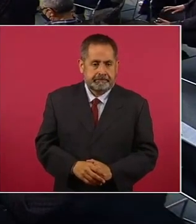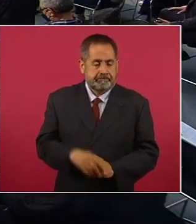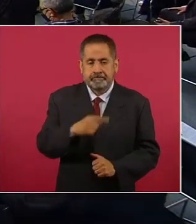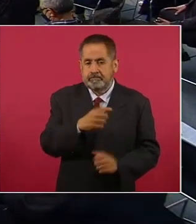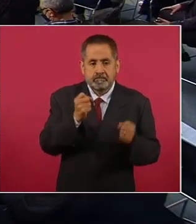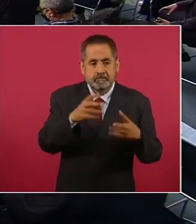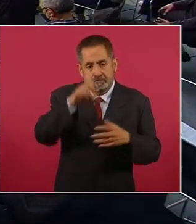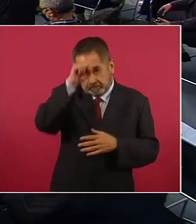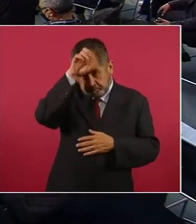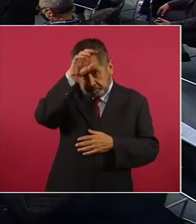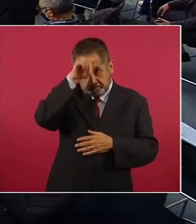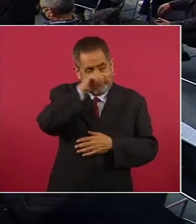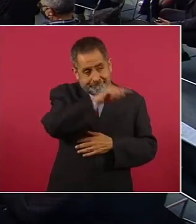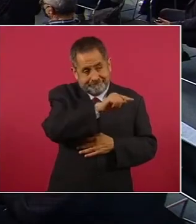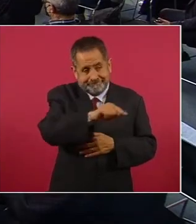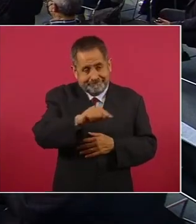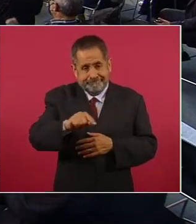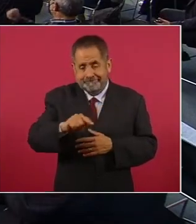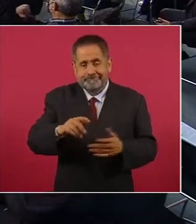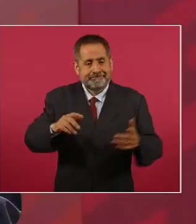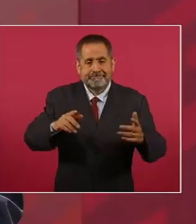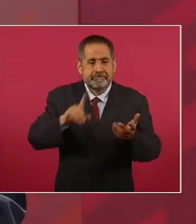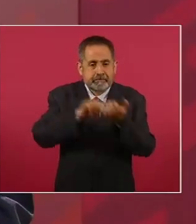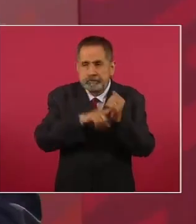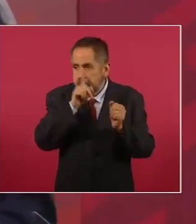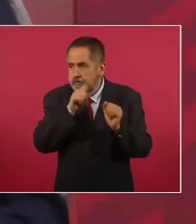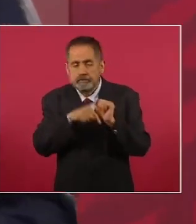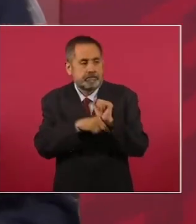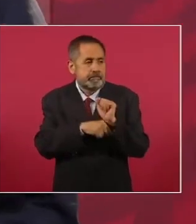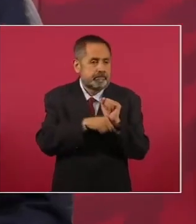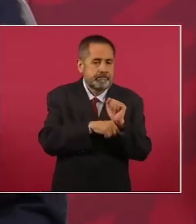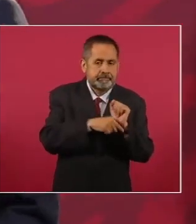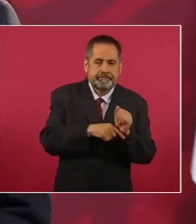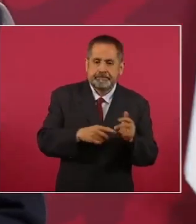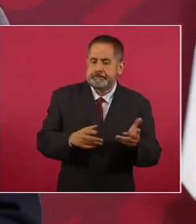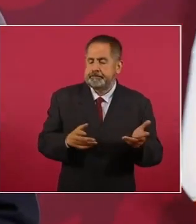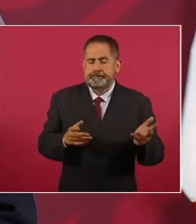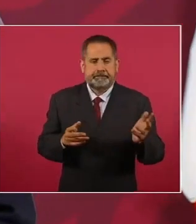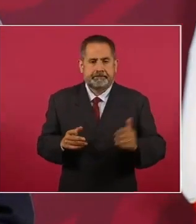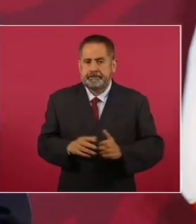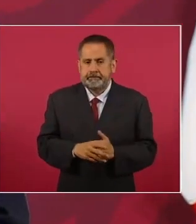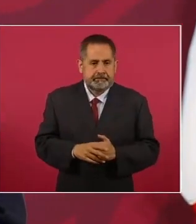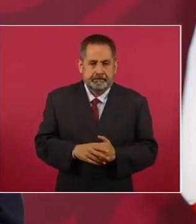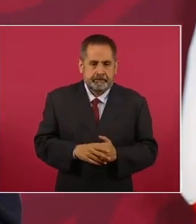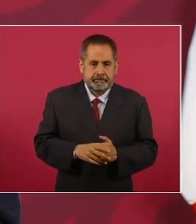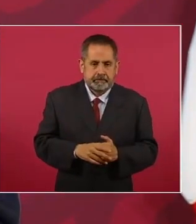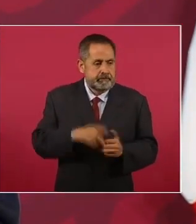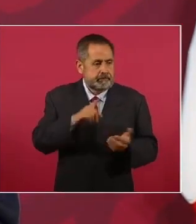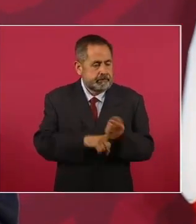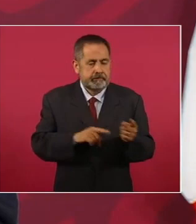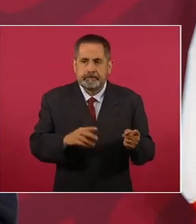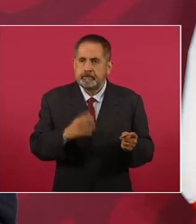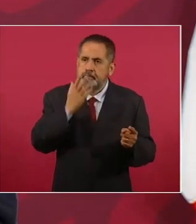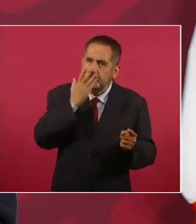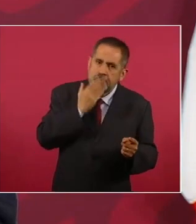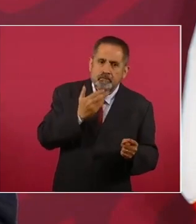muchas minas pues son clandestinas, no hay